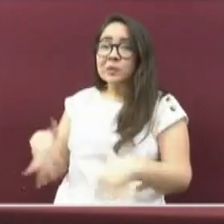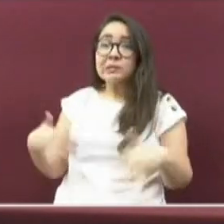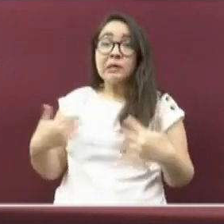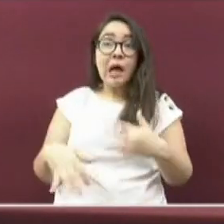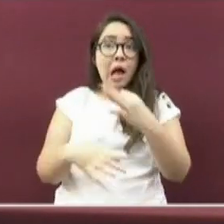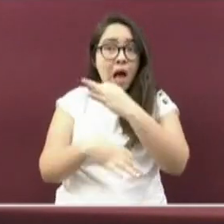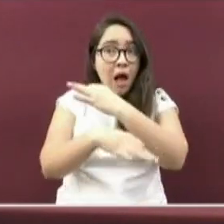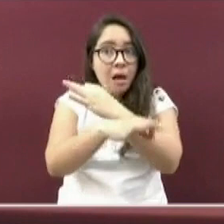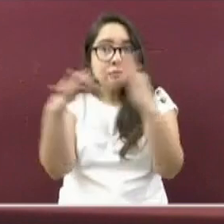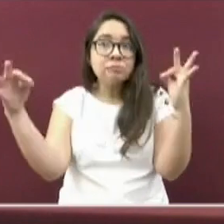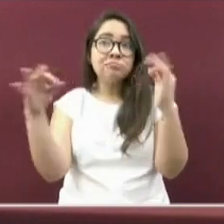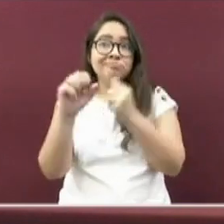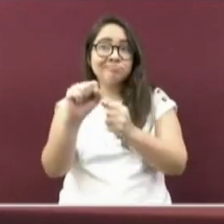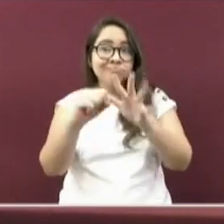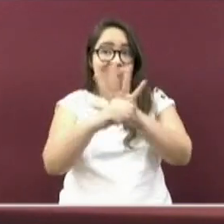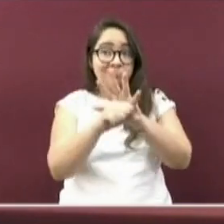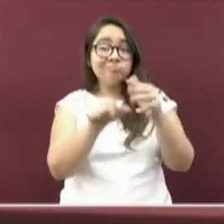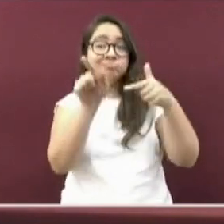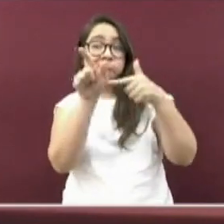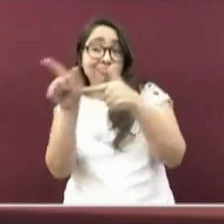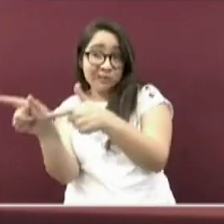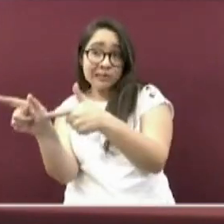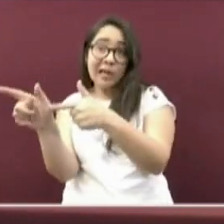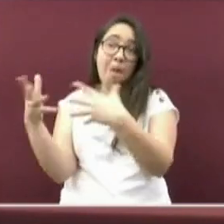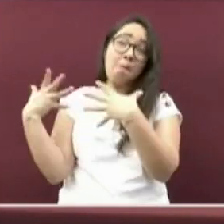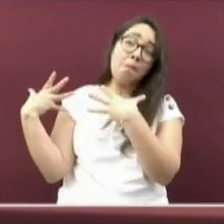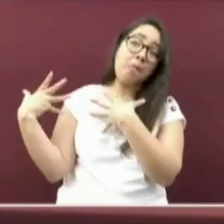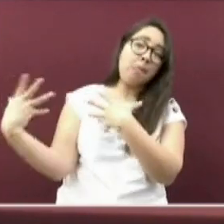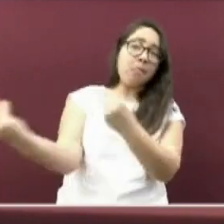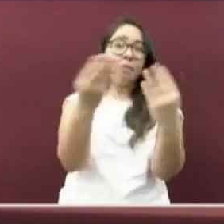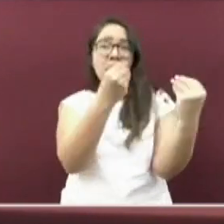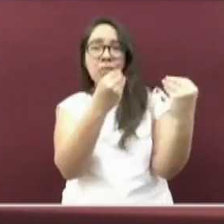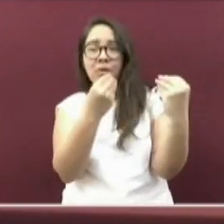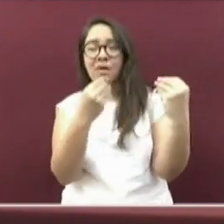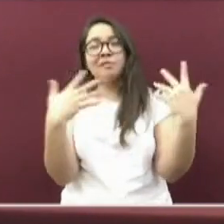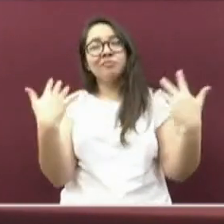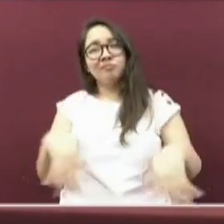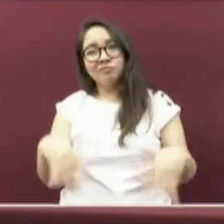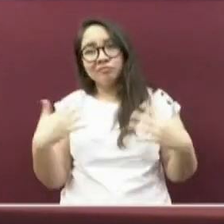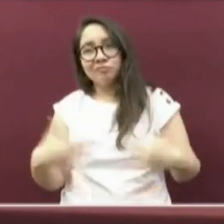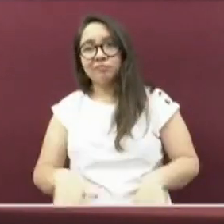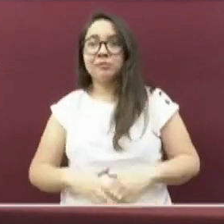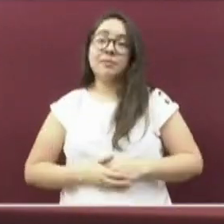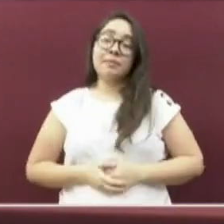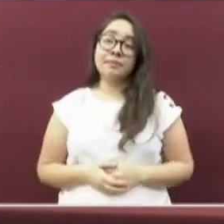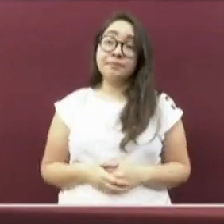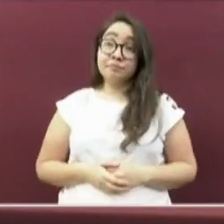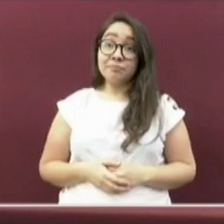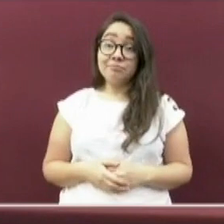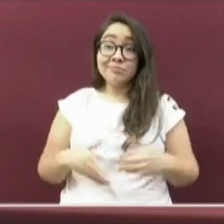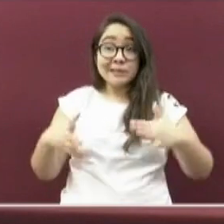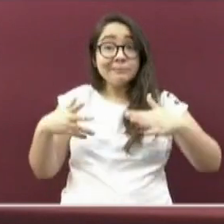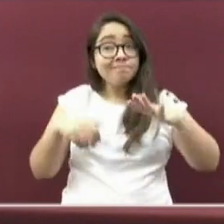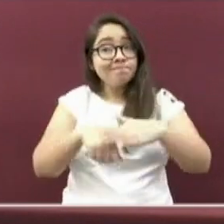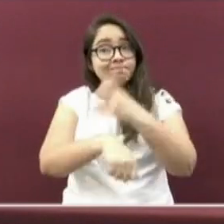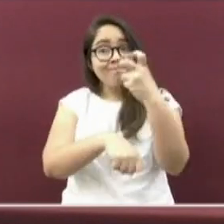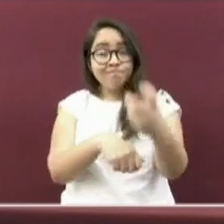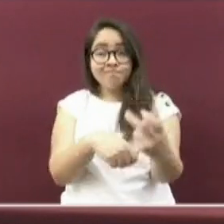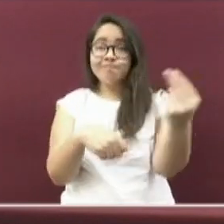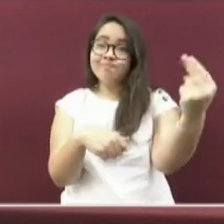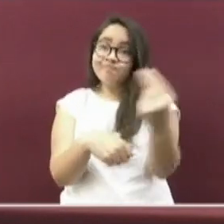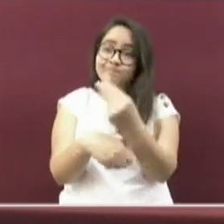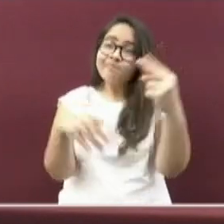encuentra disperso en varios lugares, infectando a más personas. Por ello,